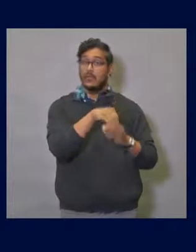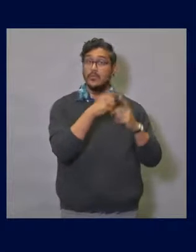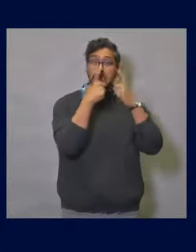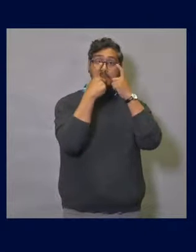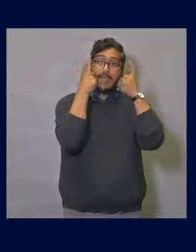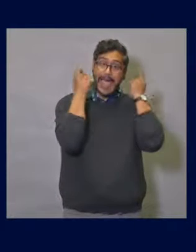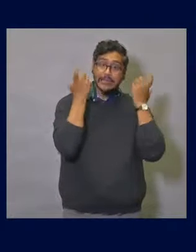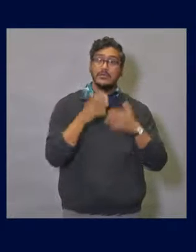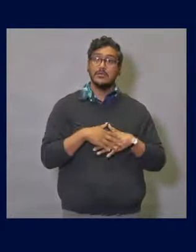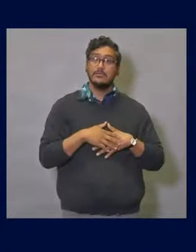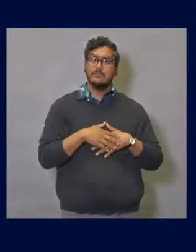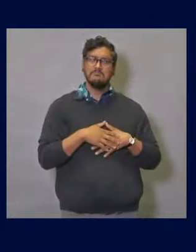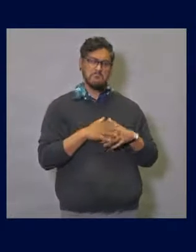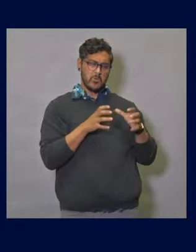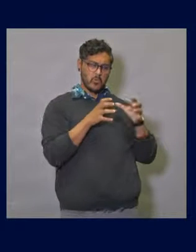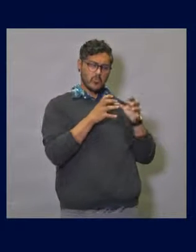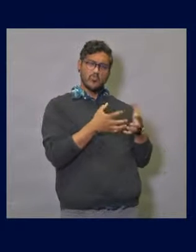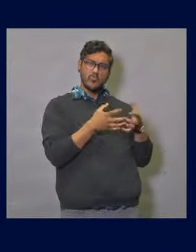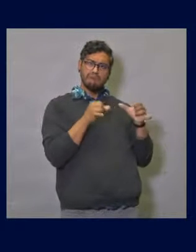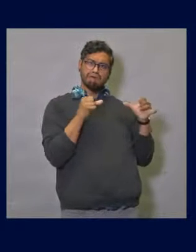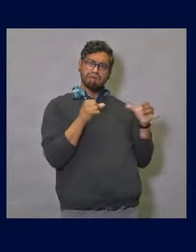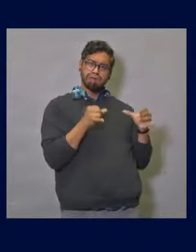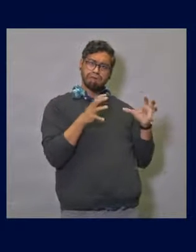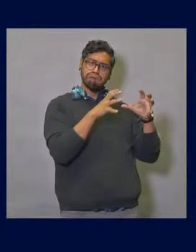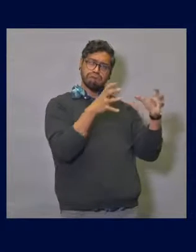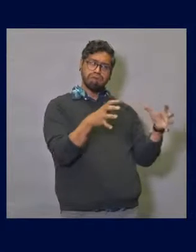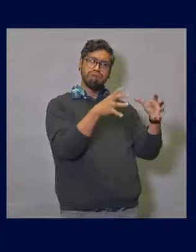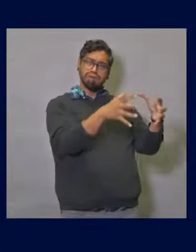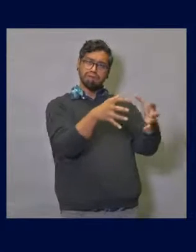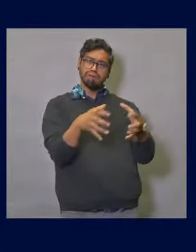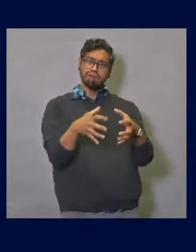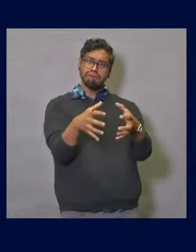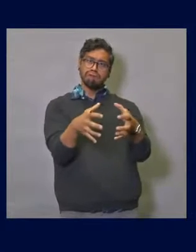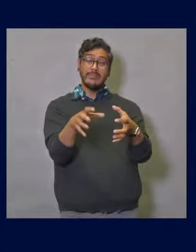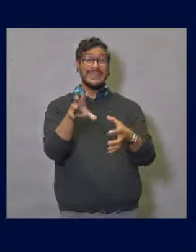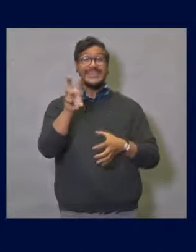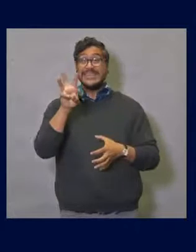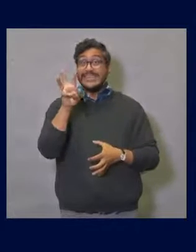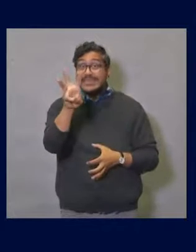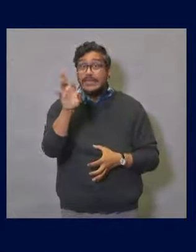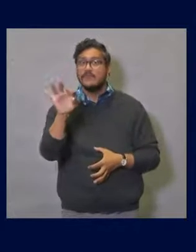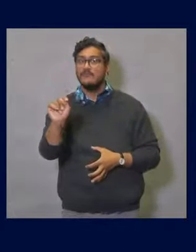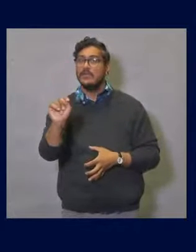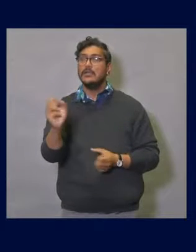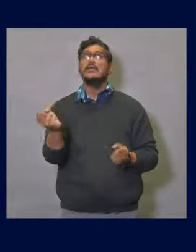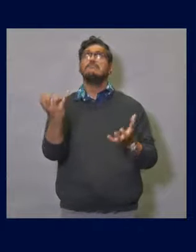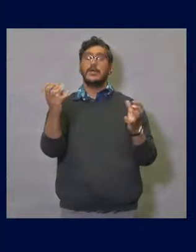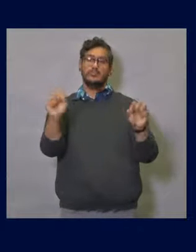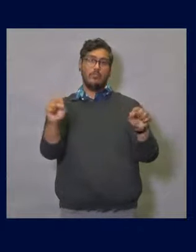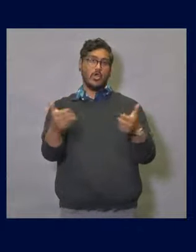grupos estables y mantener una distancia de 6 pies tanto como sea posible.